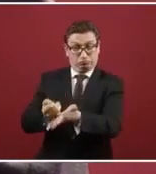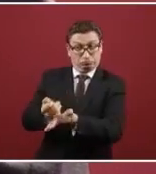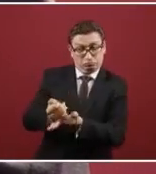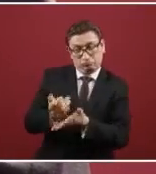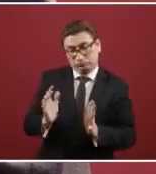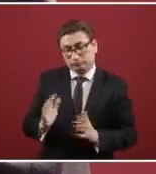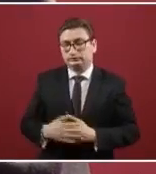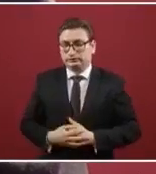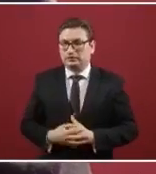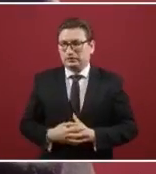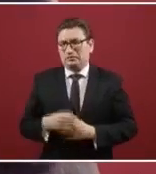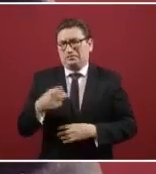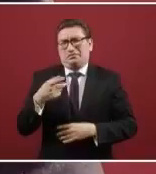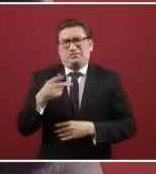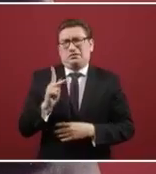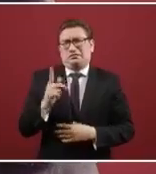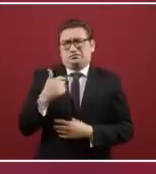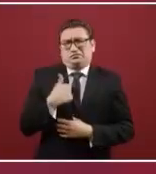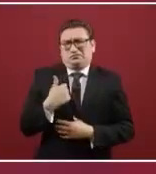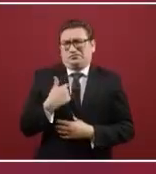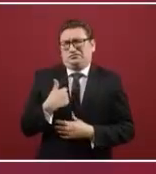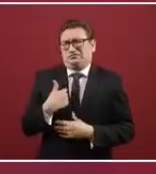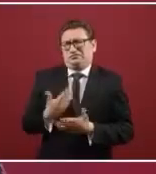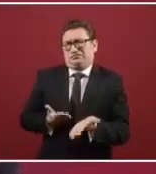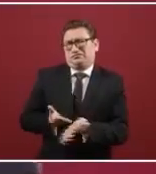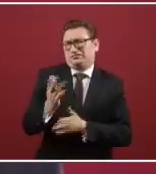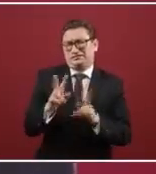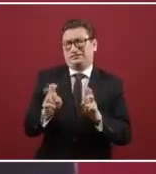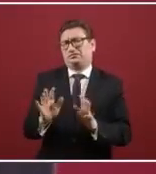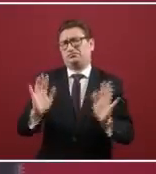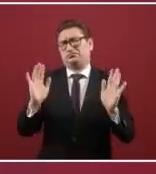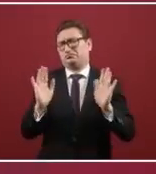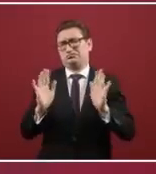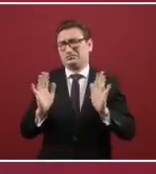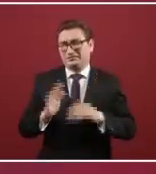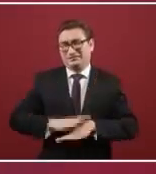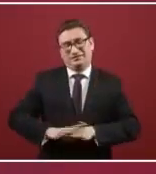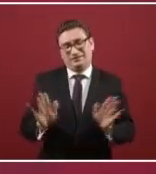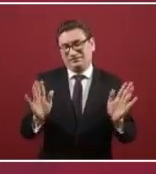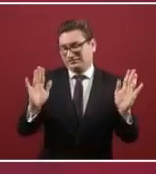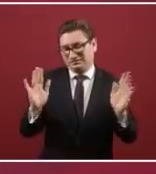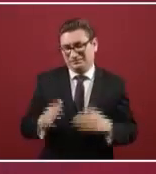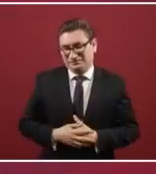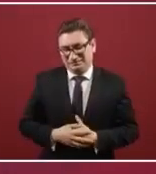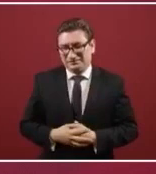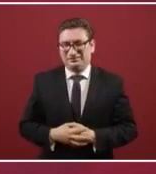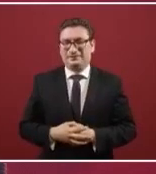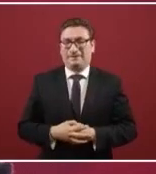sea, pero no me voy a meter en eso porque ya de por sí,